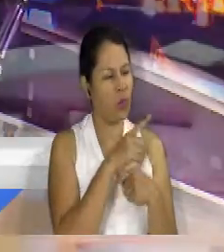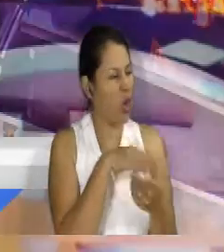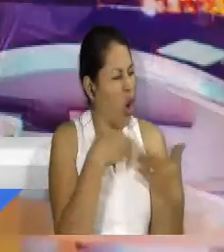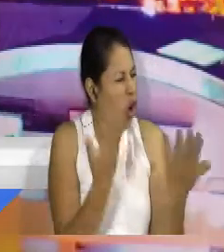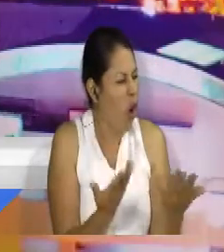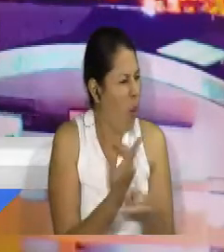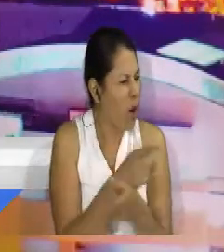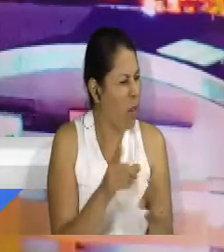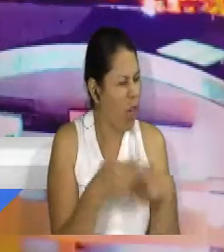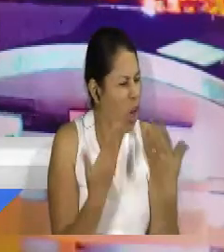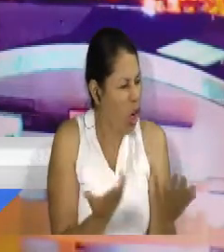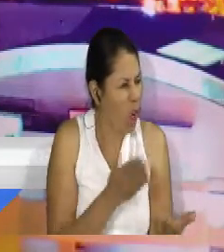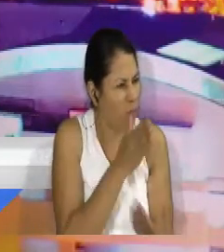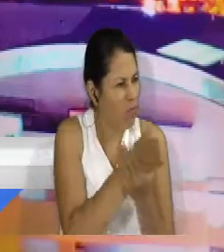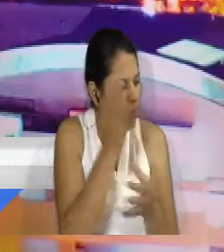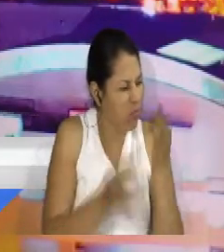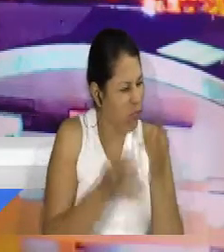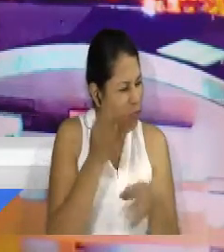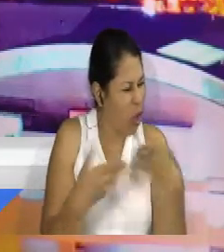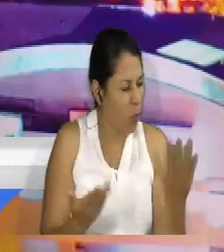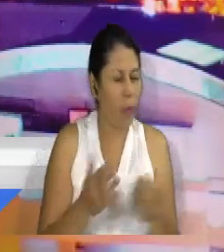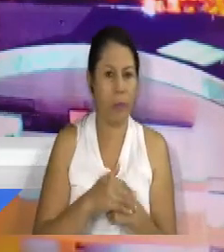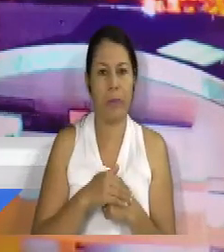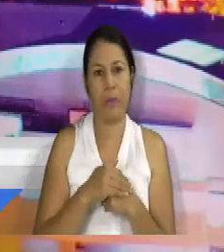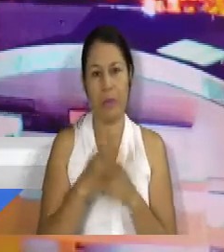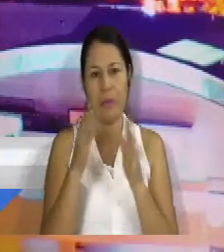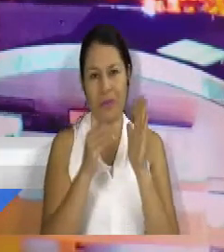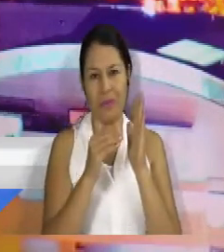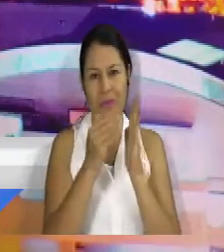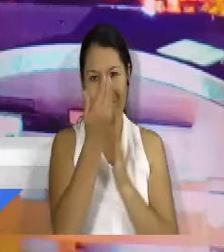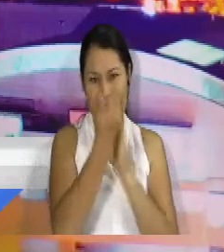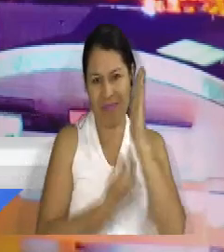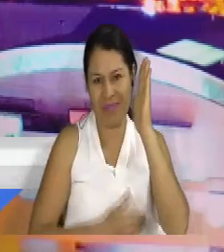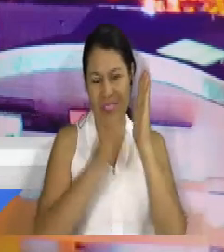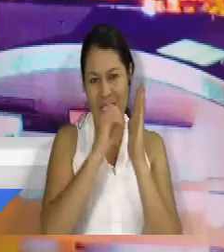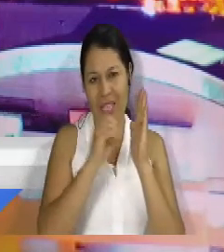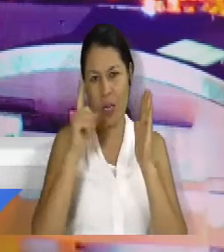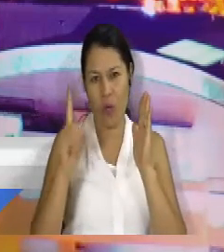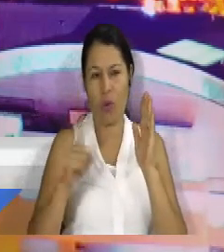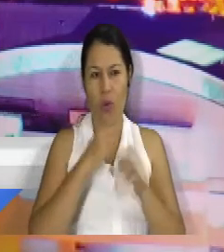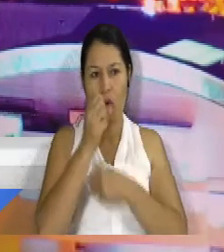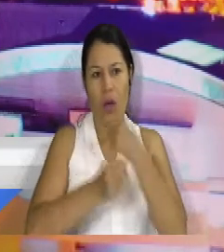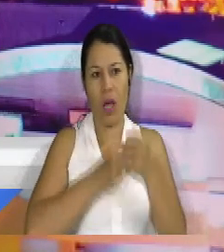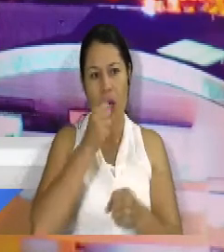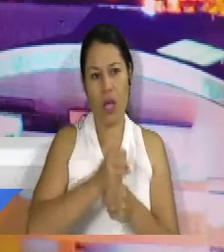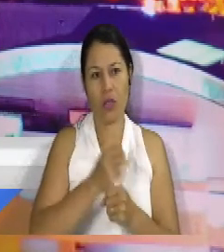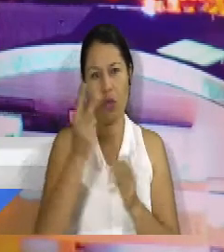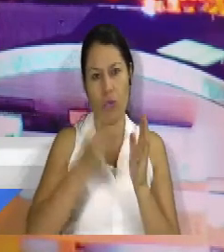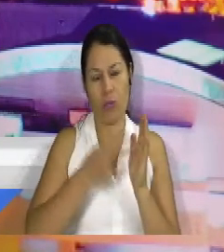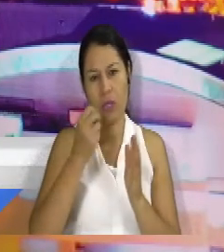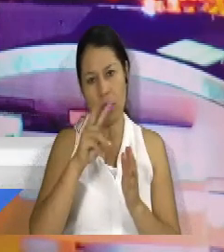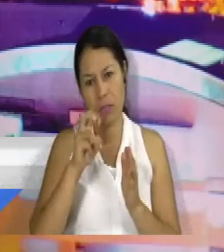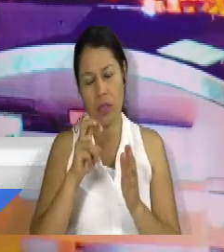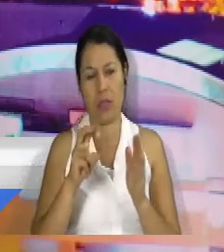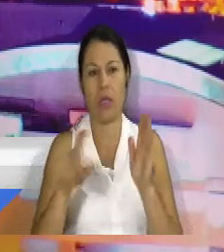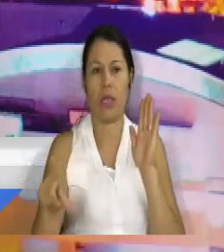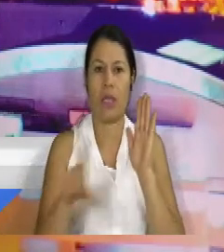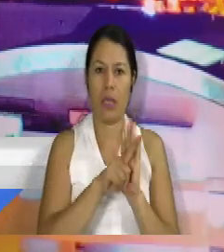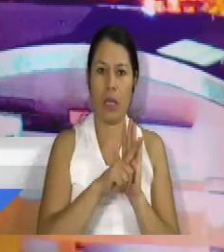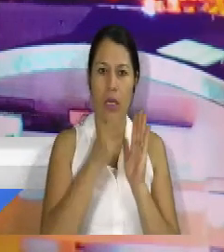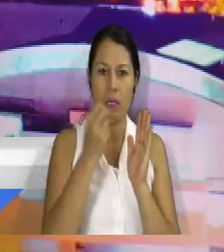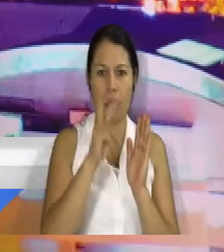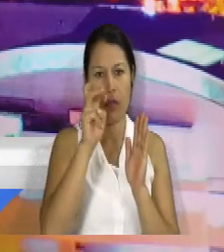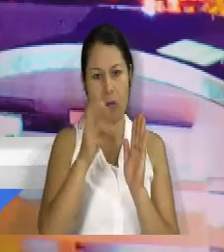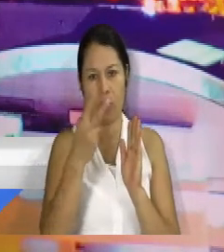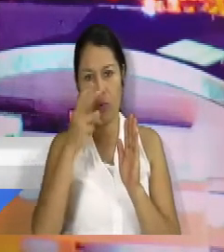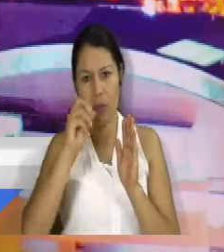a través del acto legislativo 01 del 2017 y la ley 1820 del